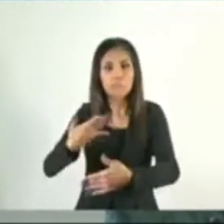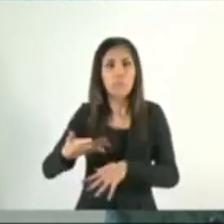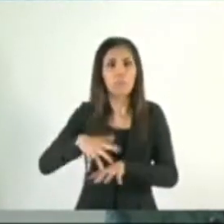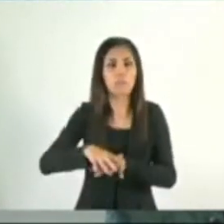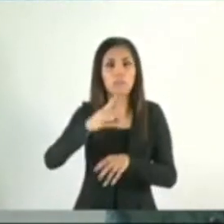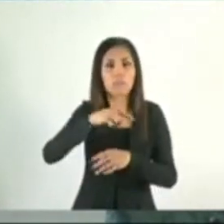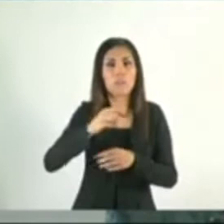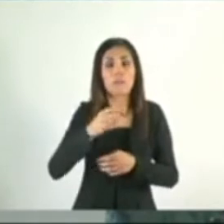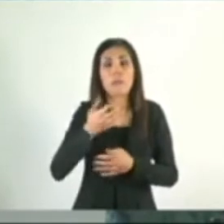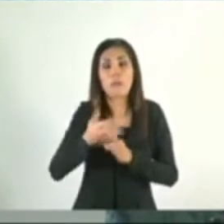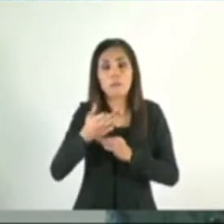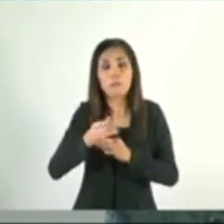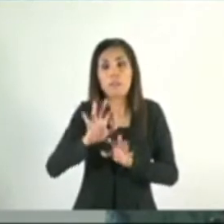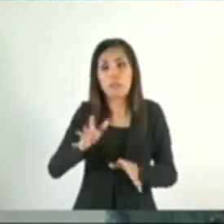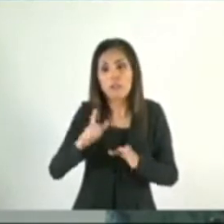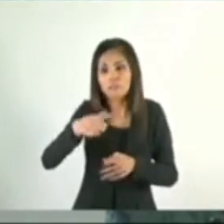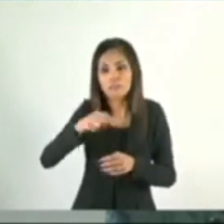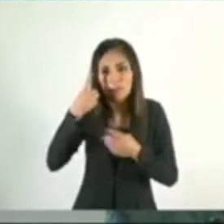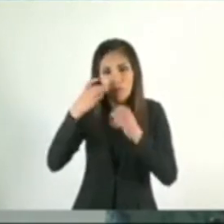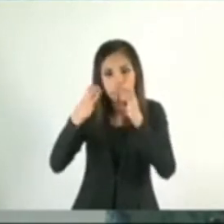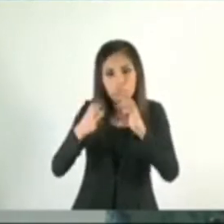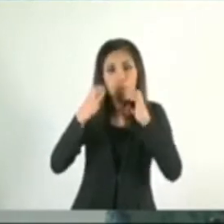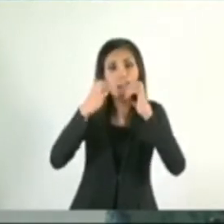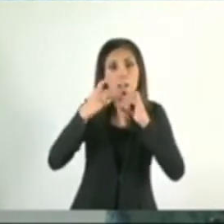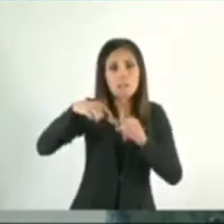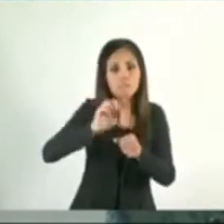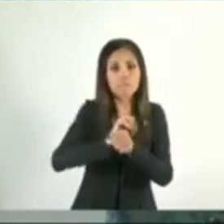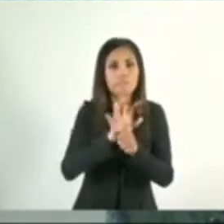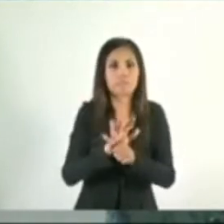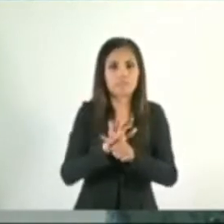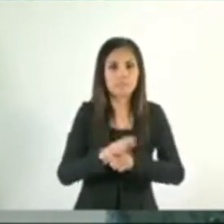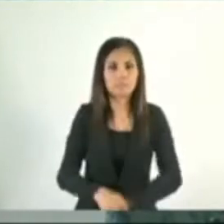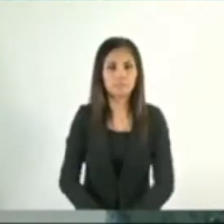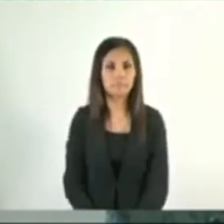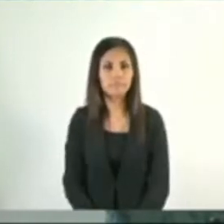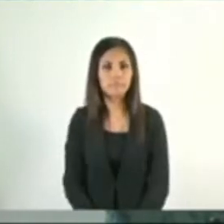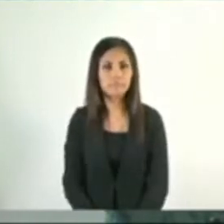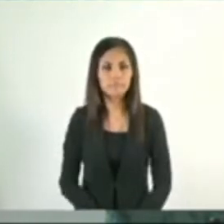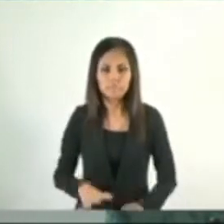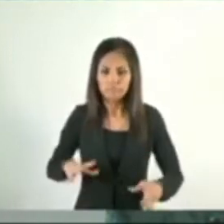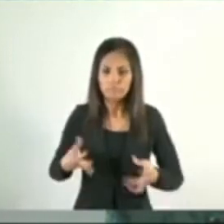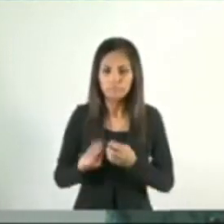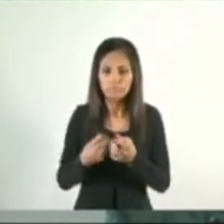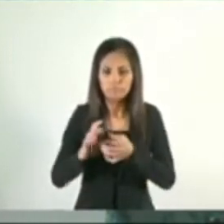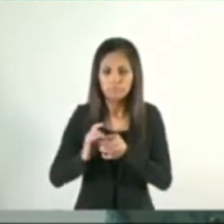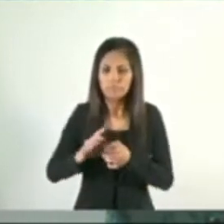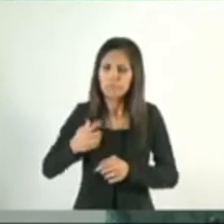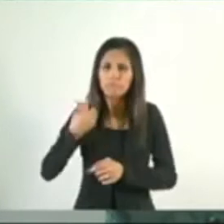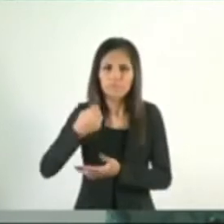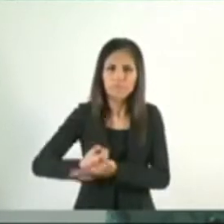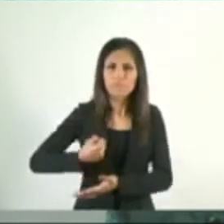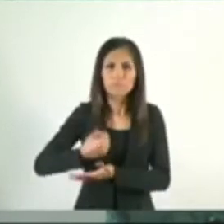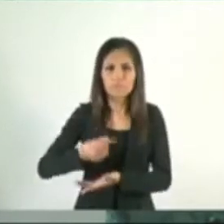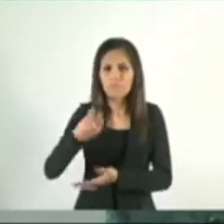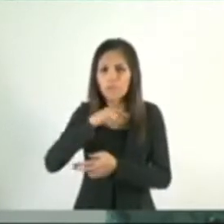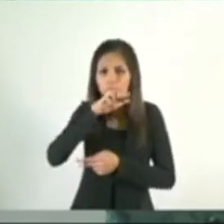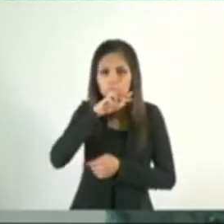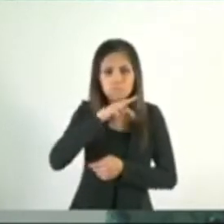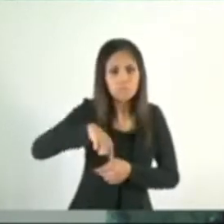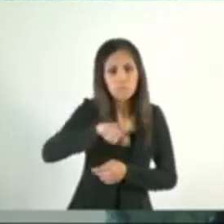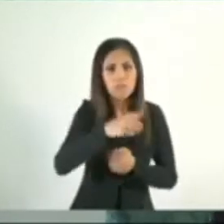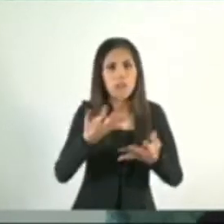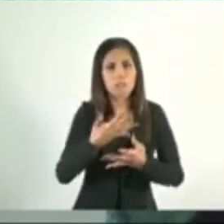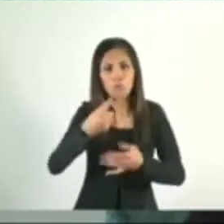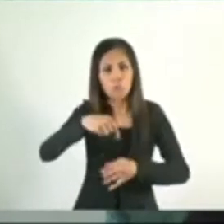en las medidas que hemos tomado para enfrentar esta contingencia. Junto al esmero y preocupación por la impartición de